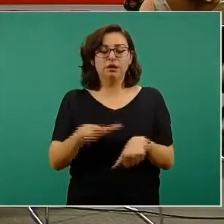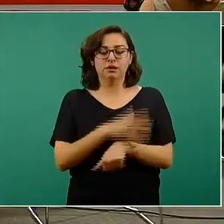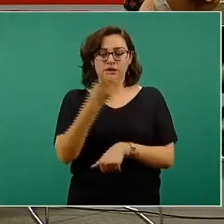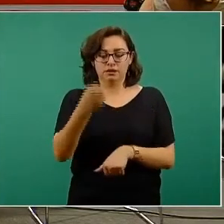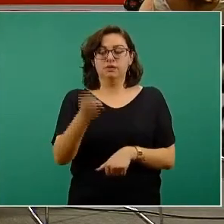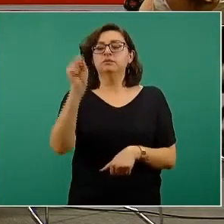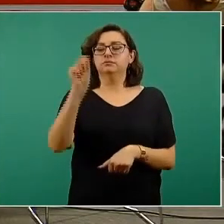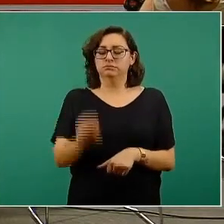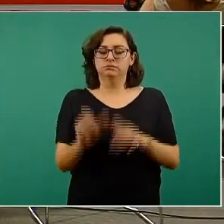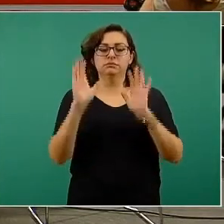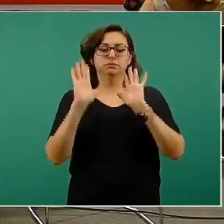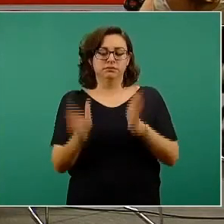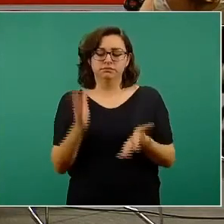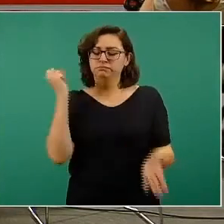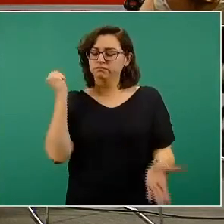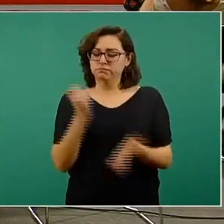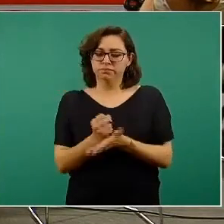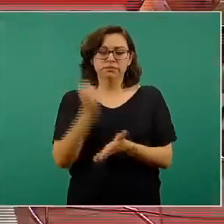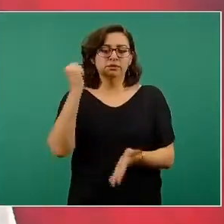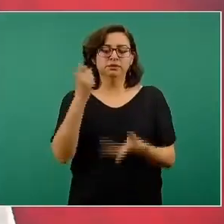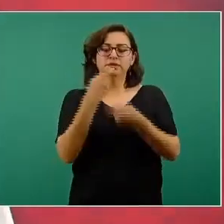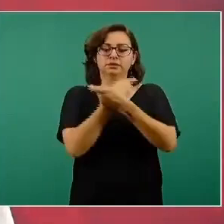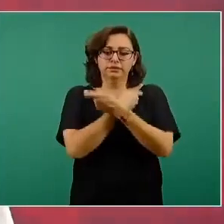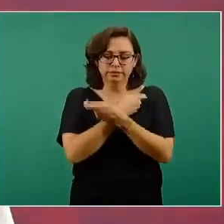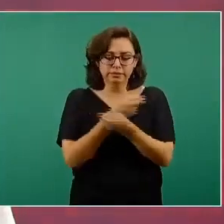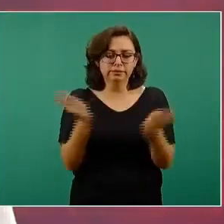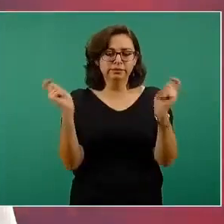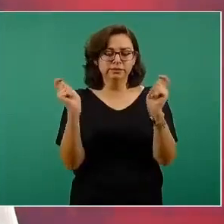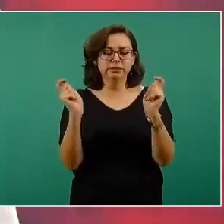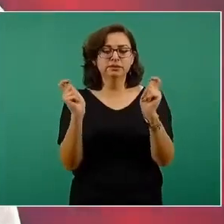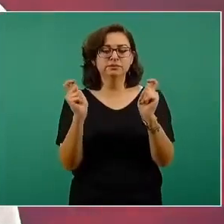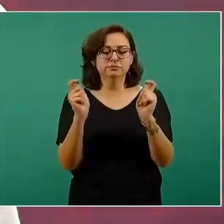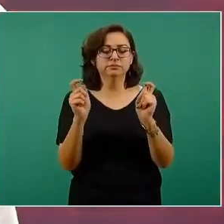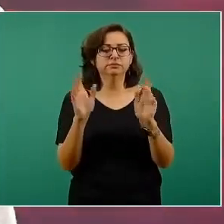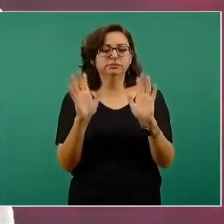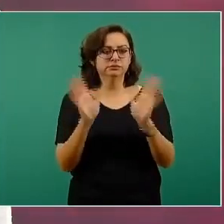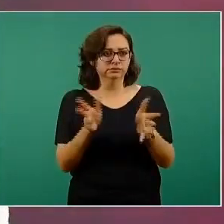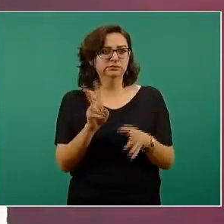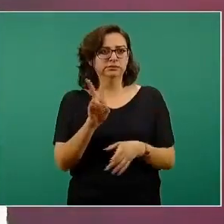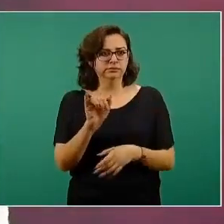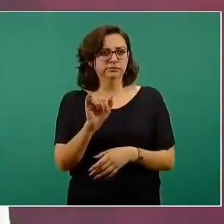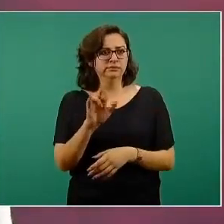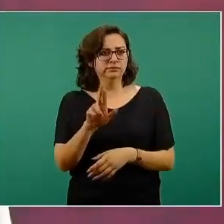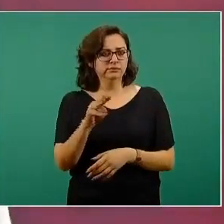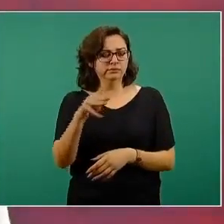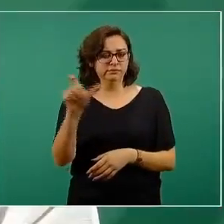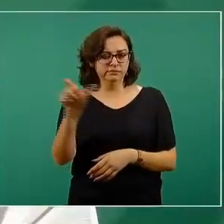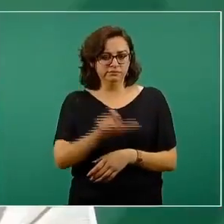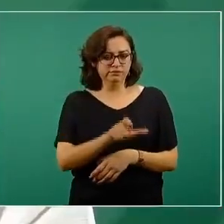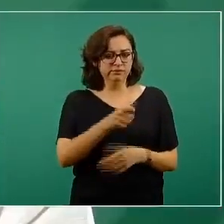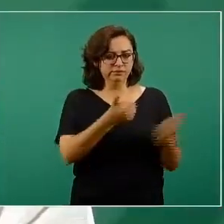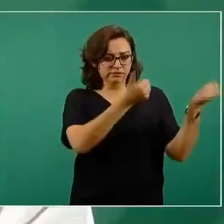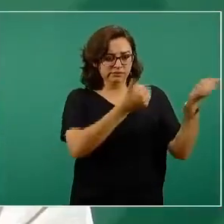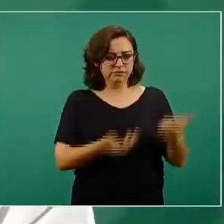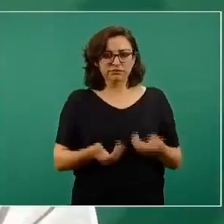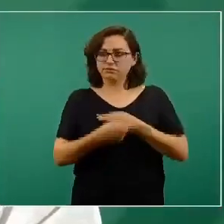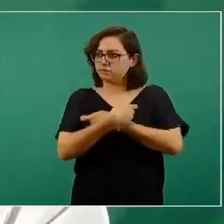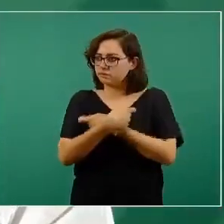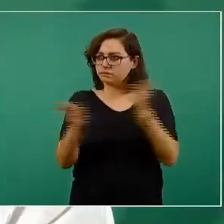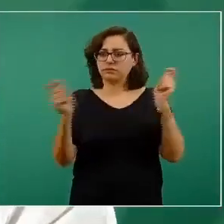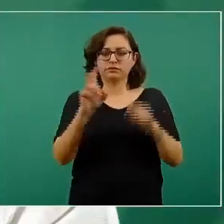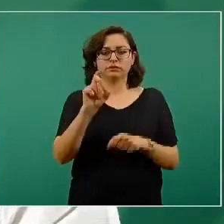liberan y van a ser usadas de manera inmediata. Hoy ya están en Birmex, en las 32 entidades